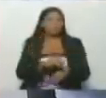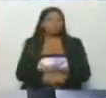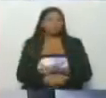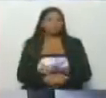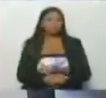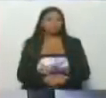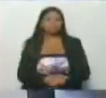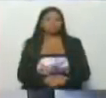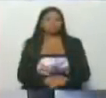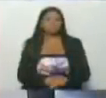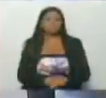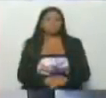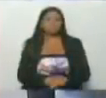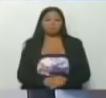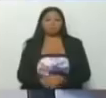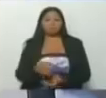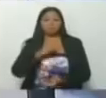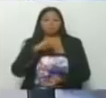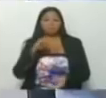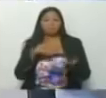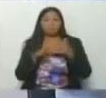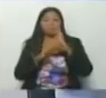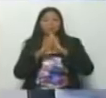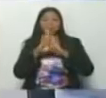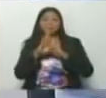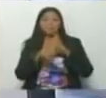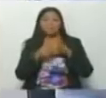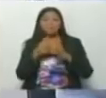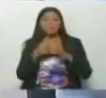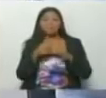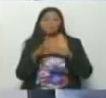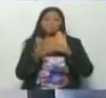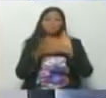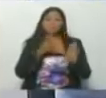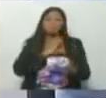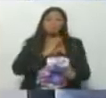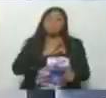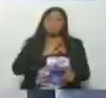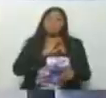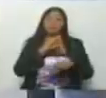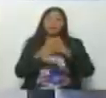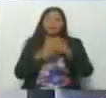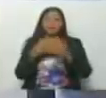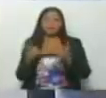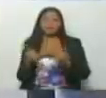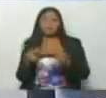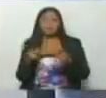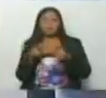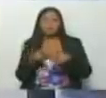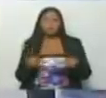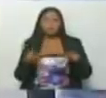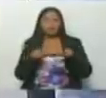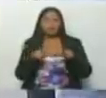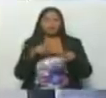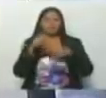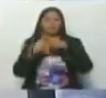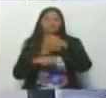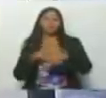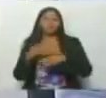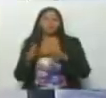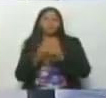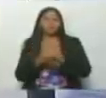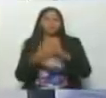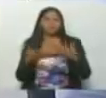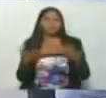desarrollando una actividad mucho más protagónica en el seno de sus espacios productivos y me refiero